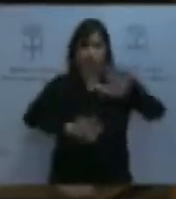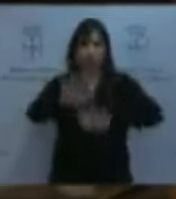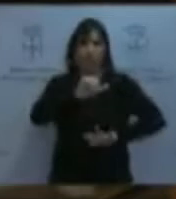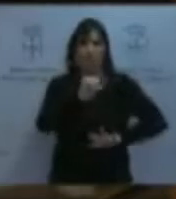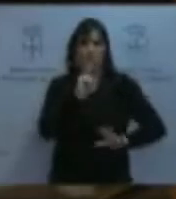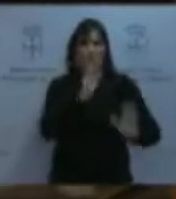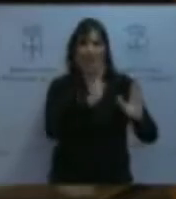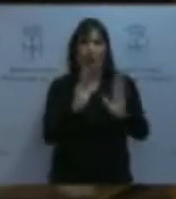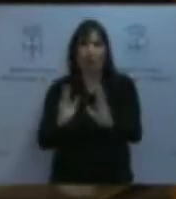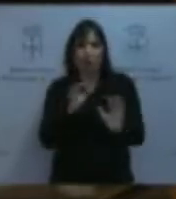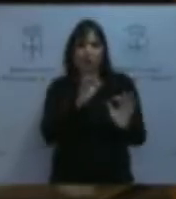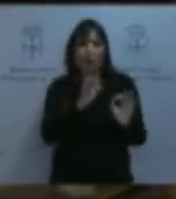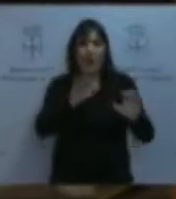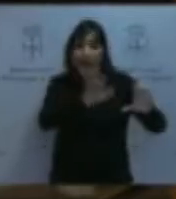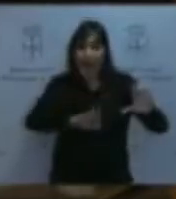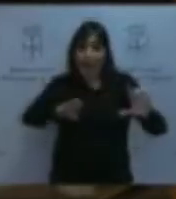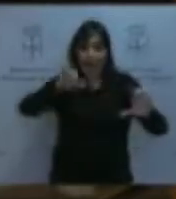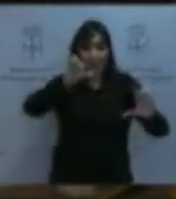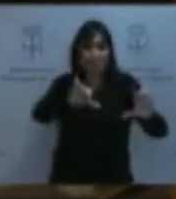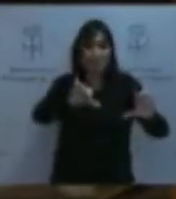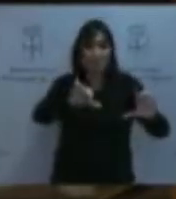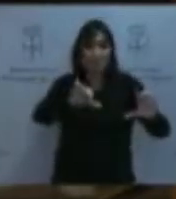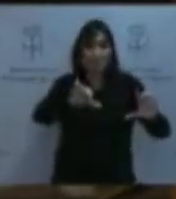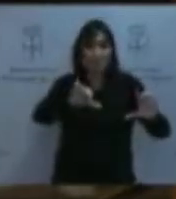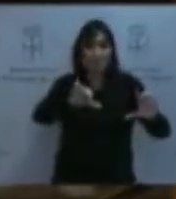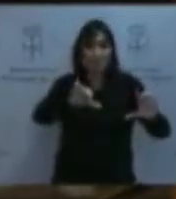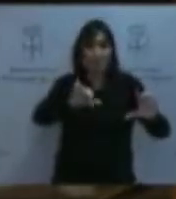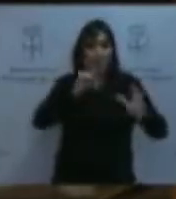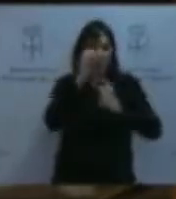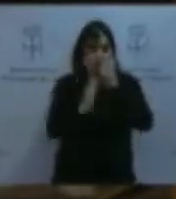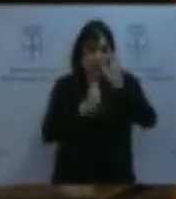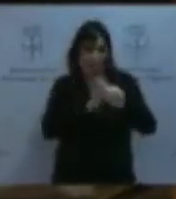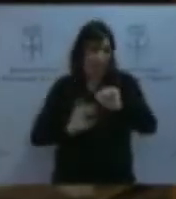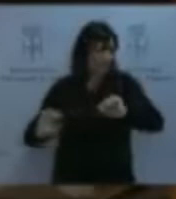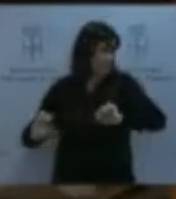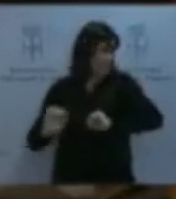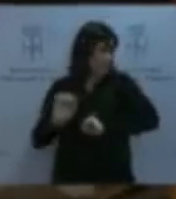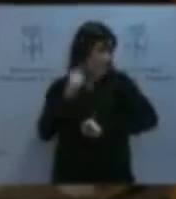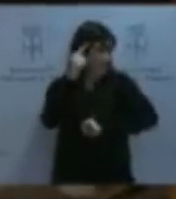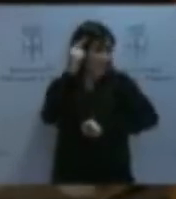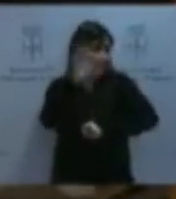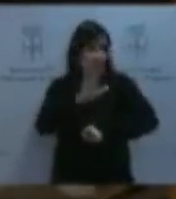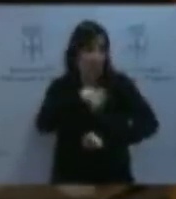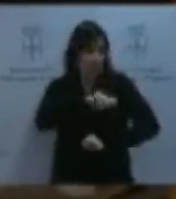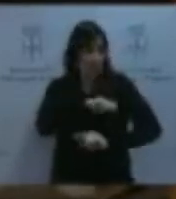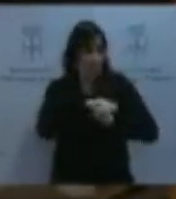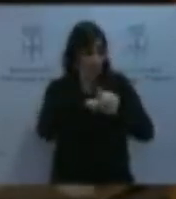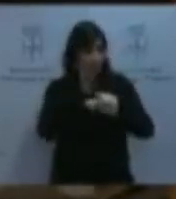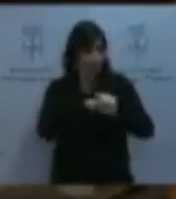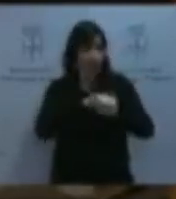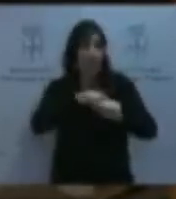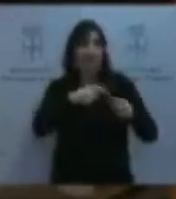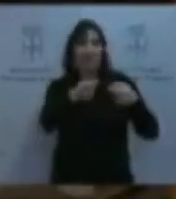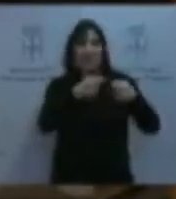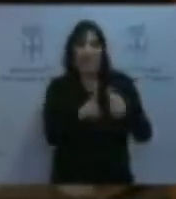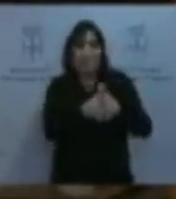mayor concentración de la contaminación de toda España, la mayor concentración de centros comerciales que han generado problemas que se han tenido que regular